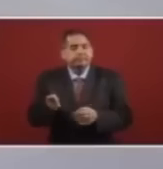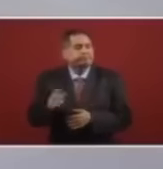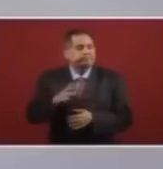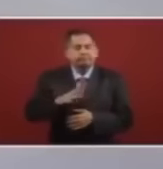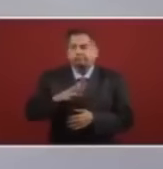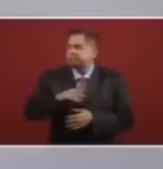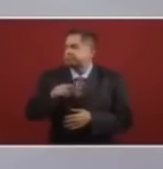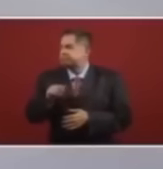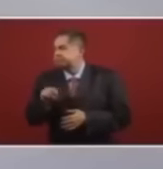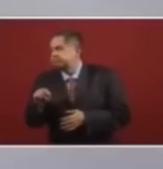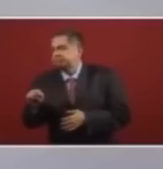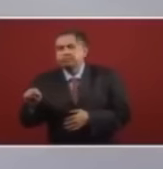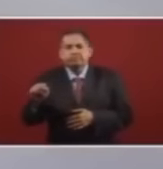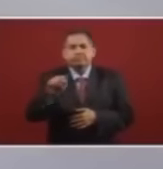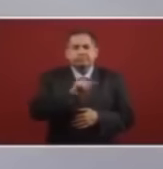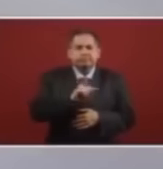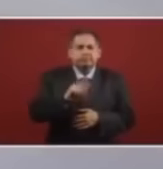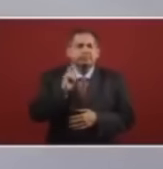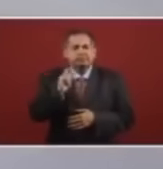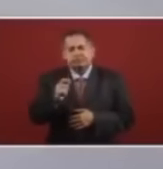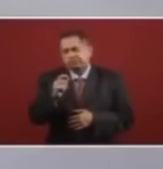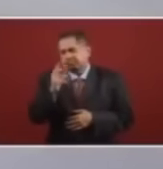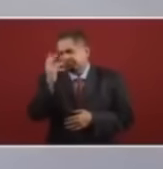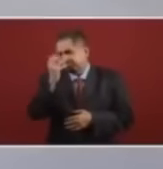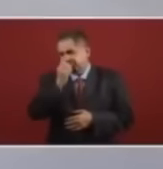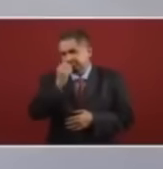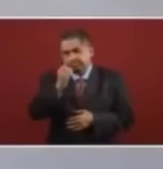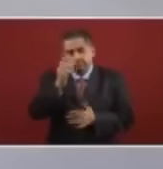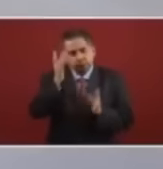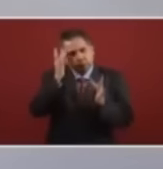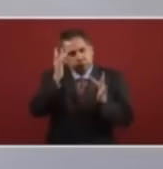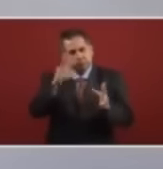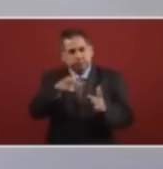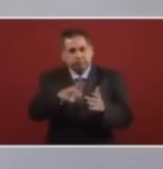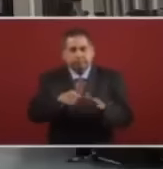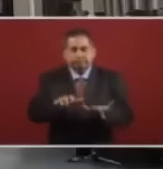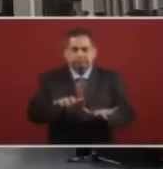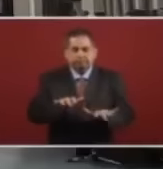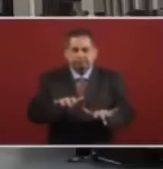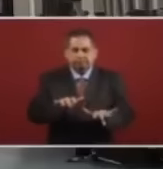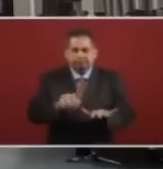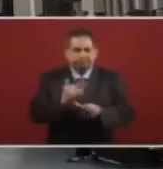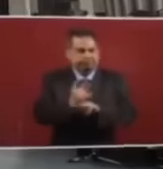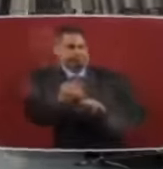existen las benditas redes sociales.